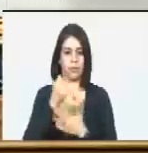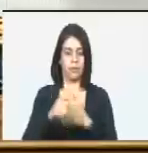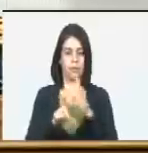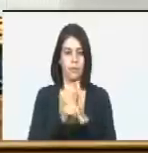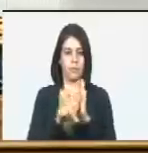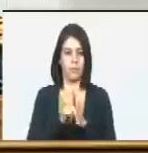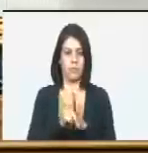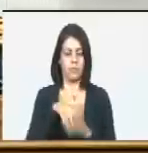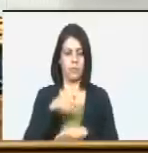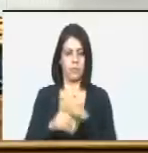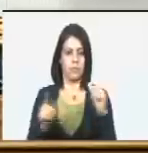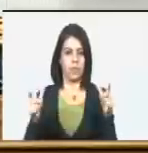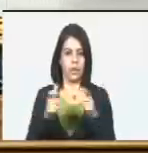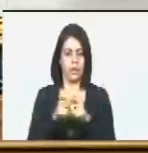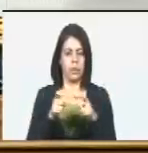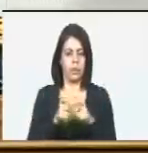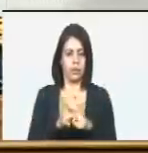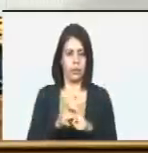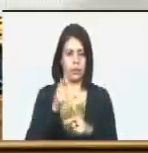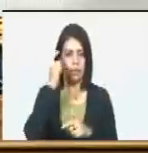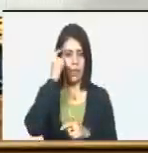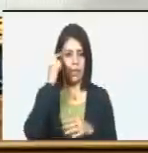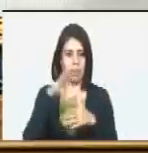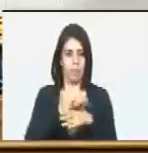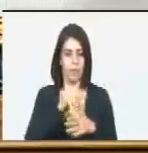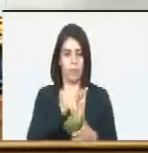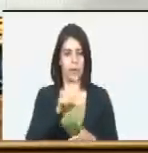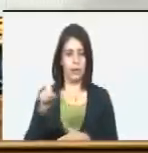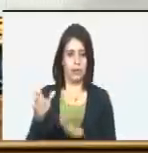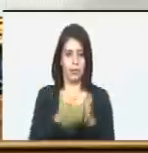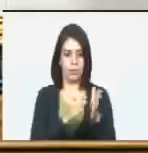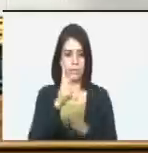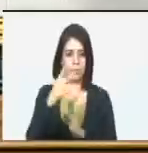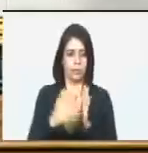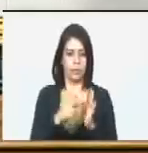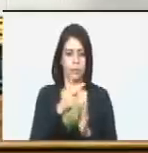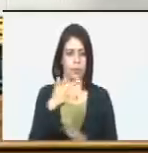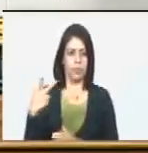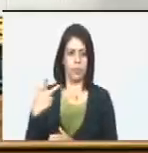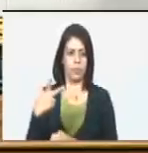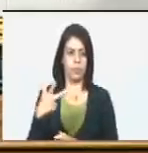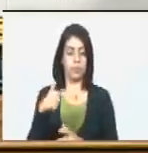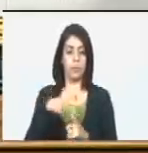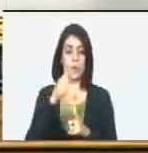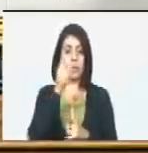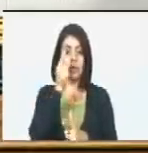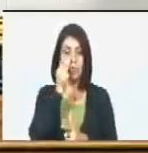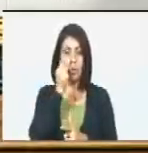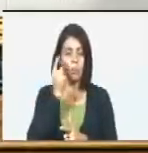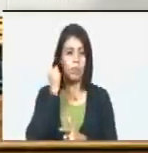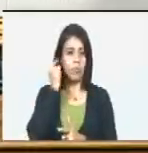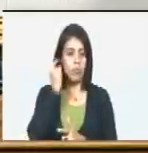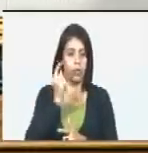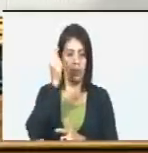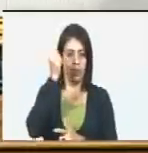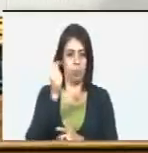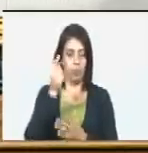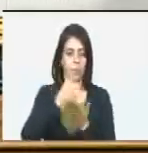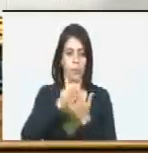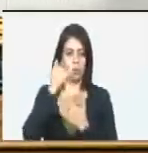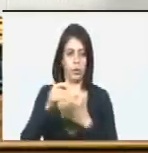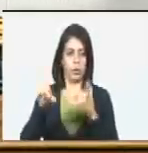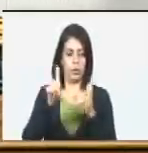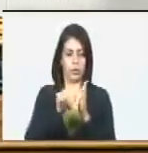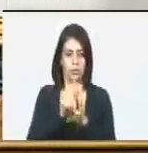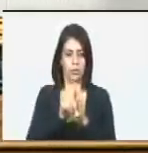sesión ordinaria del martes 21 de marzo de 2023. Las diputadas y diputados que estén de acuerdo con el proyecto correspondiente a la